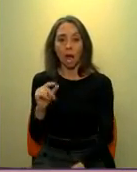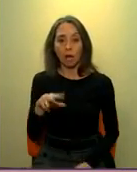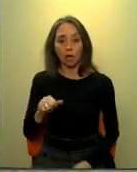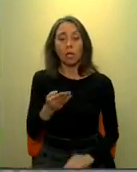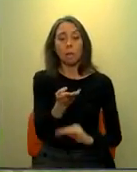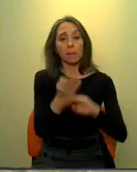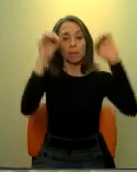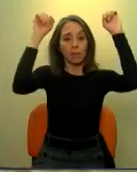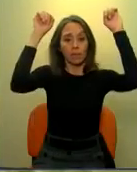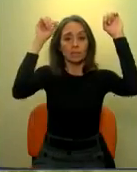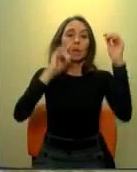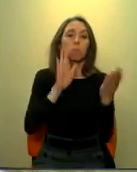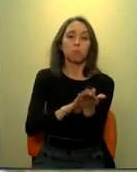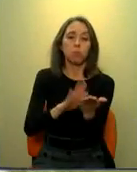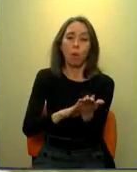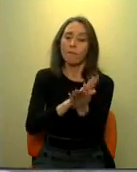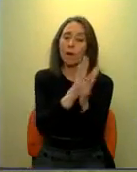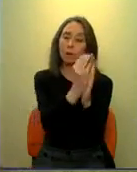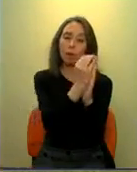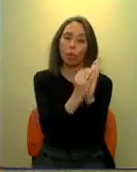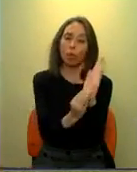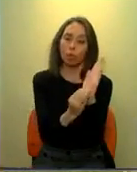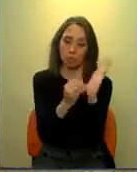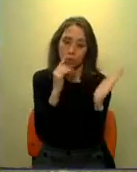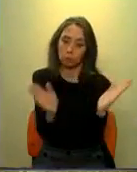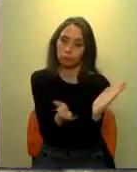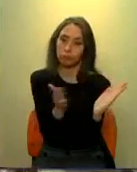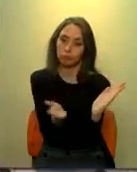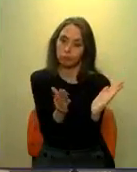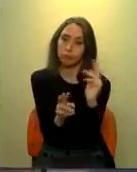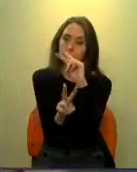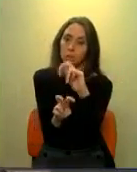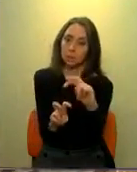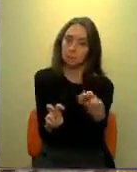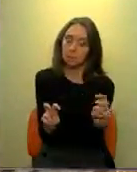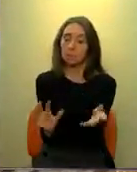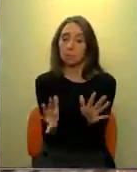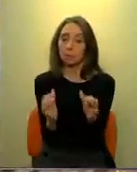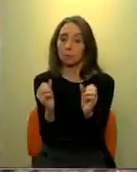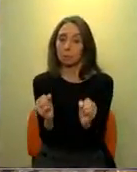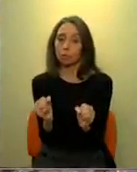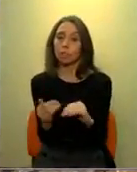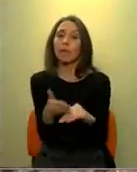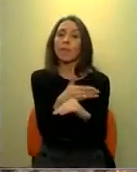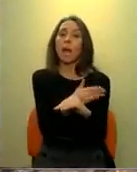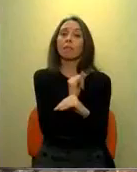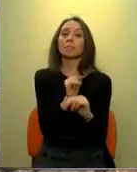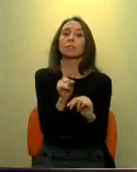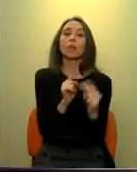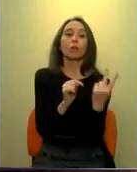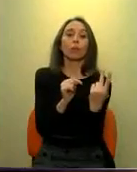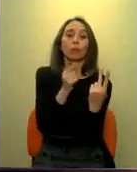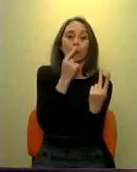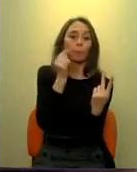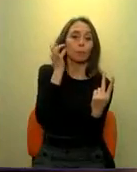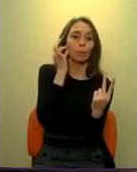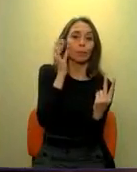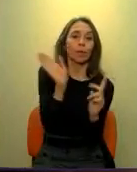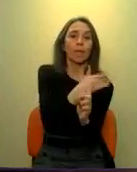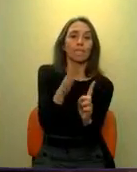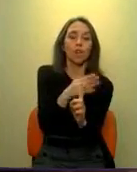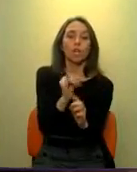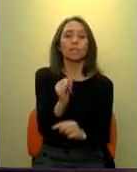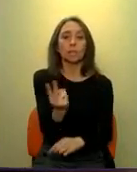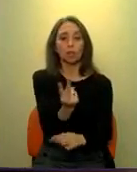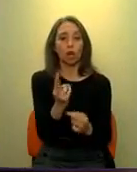fiscalía verifique todos los antecedentes y que indague sobre posibles episodios de violencia. Sí, en la relación de